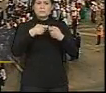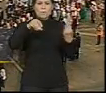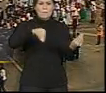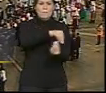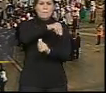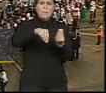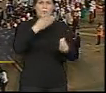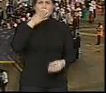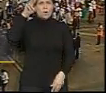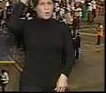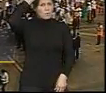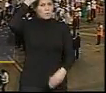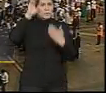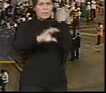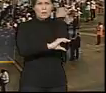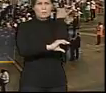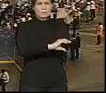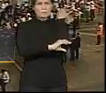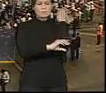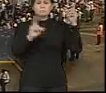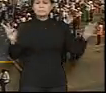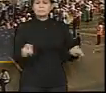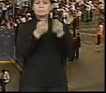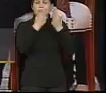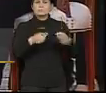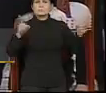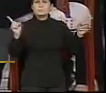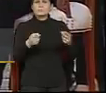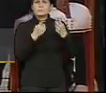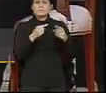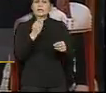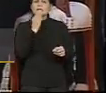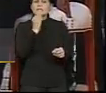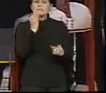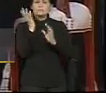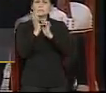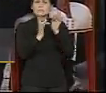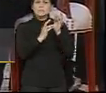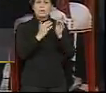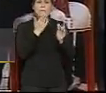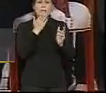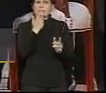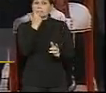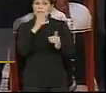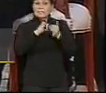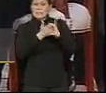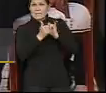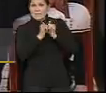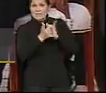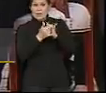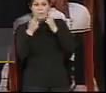Pueblos Originarios del Departamento de Caaguazú. Entonarán la canción Jesucristo Ecovená en tres idiomas,